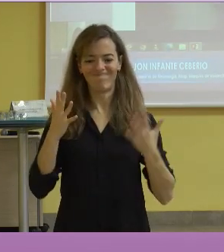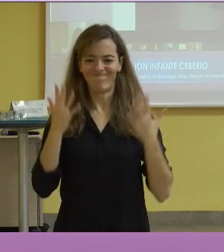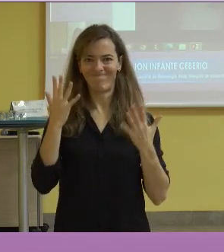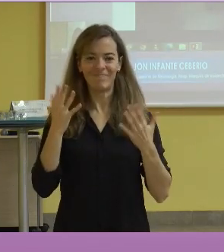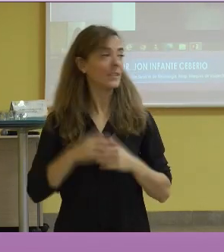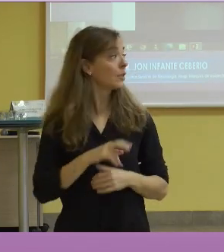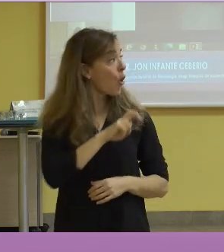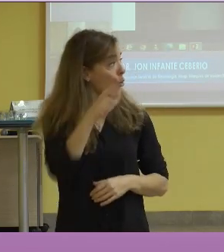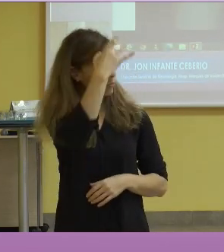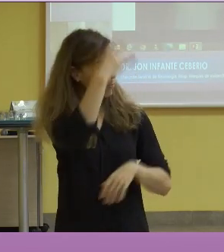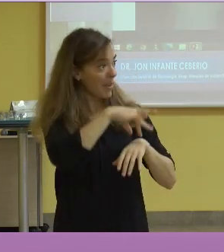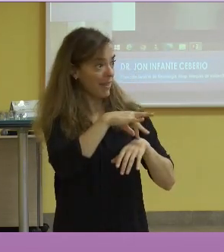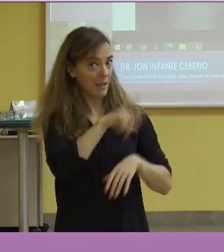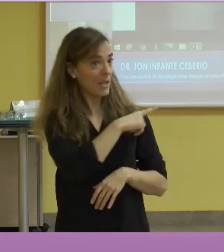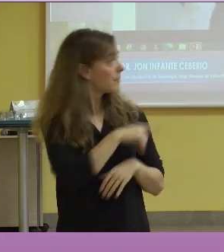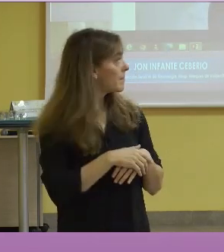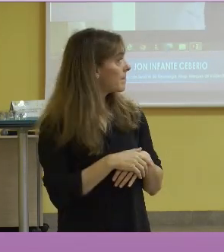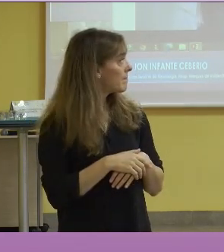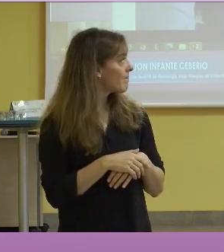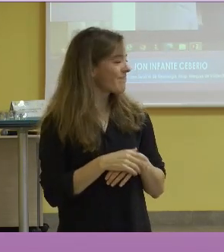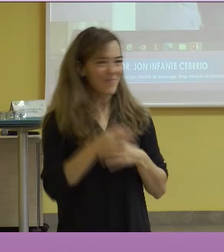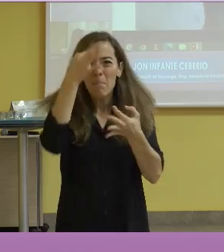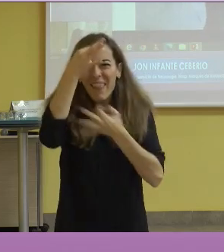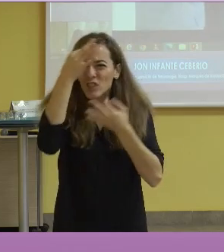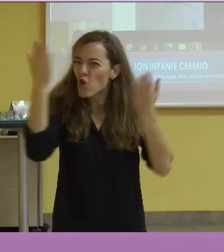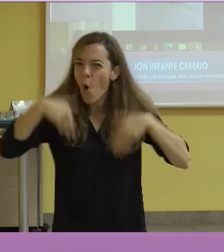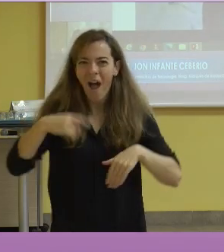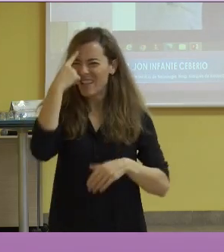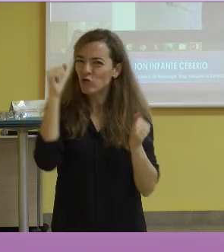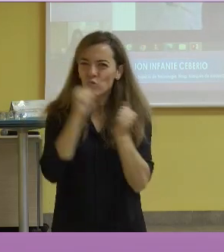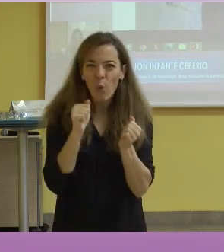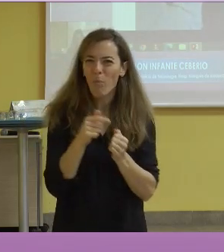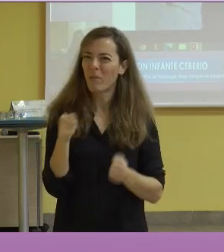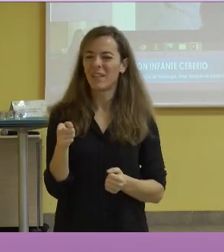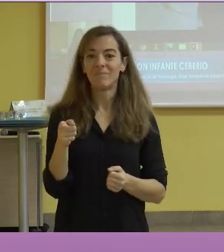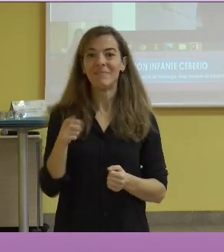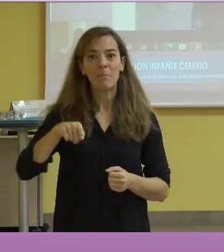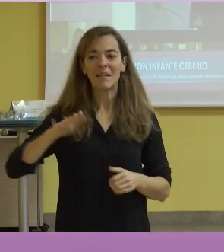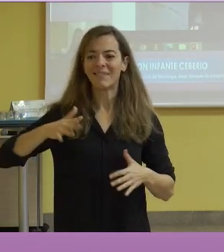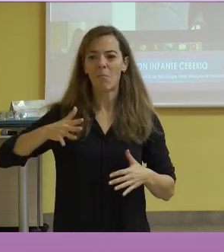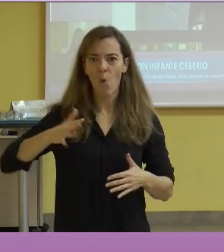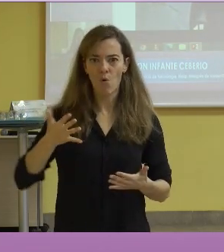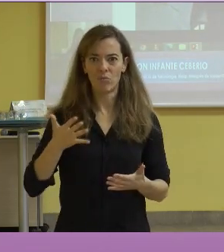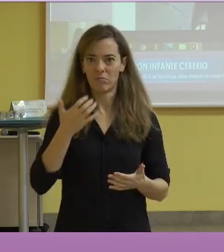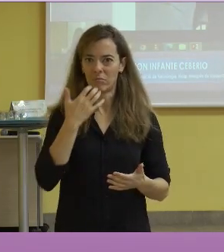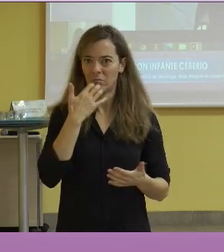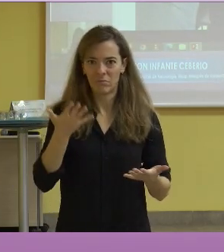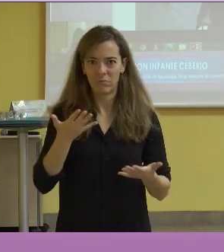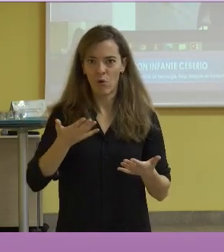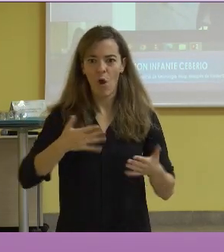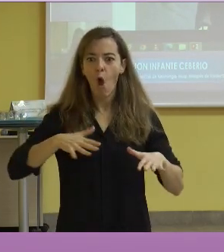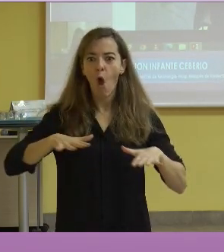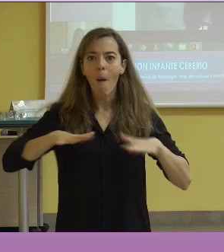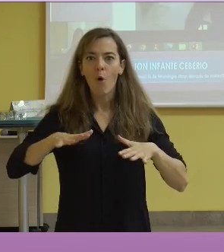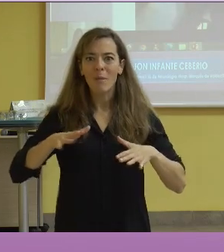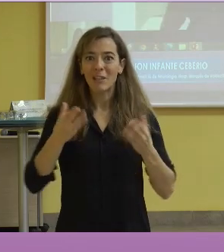Otro paciente, los movimientos se vuelven imprecisos y torpes y aparece también temblor a la hora de ejecutar los movimientos